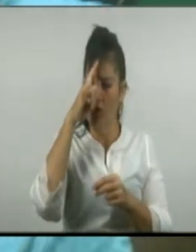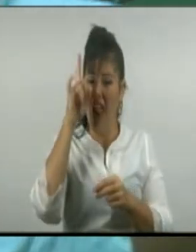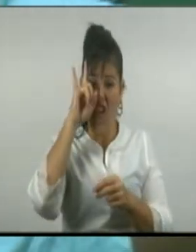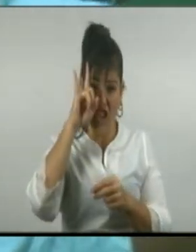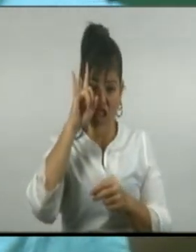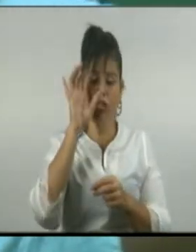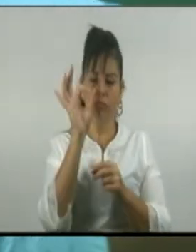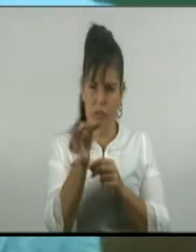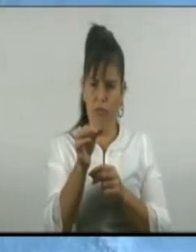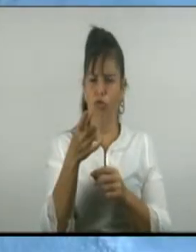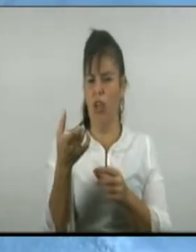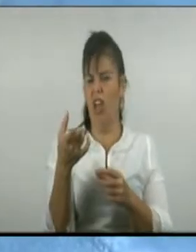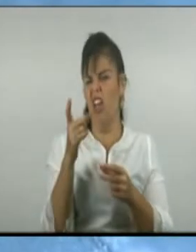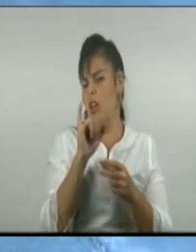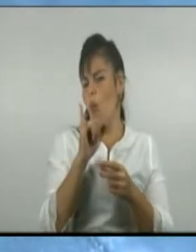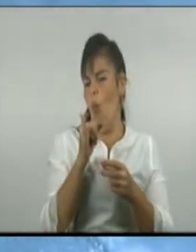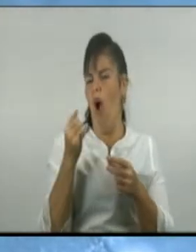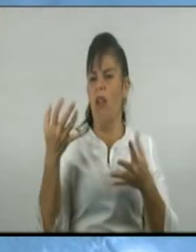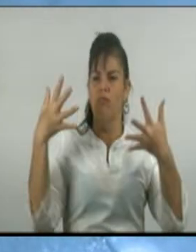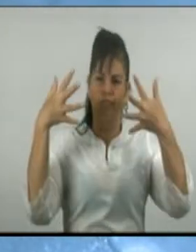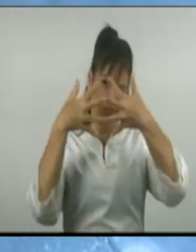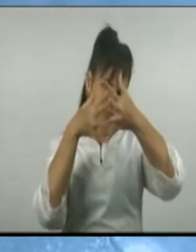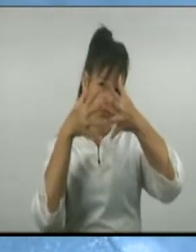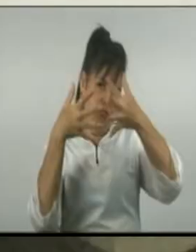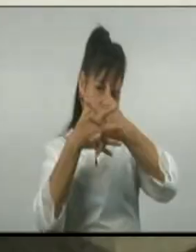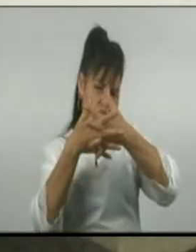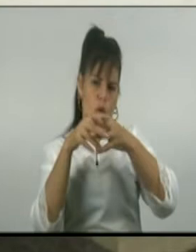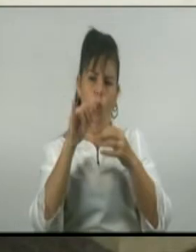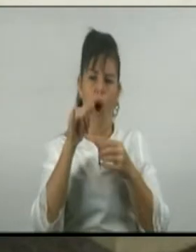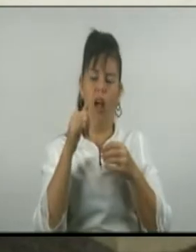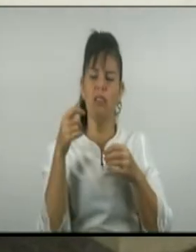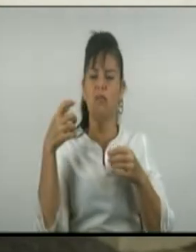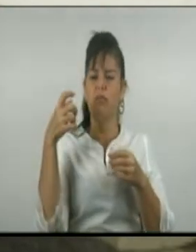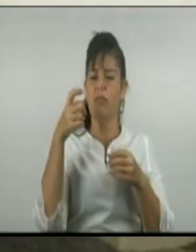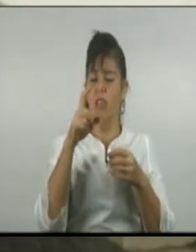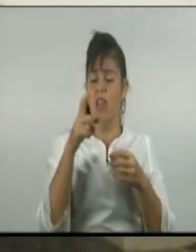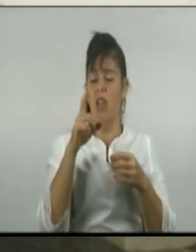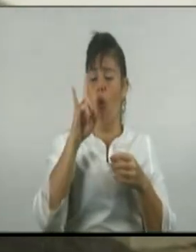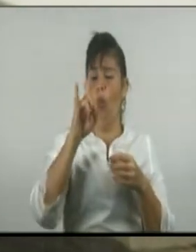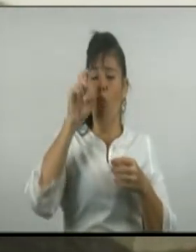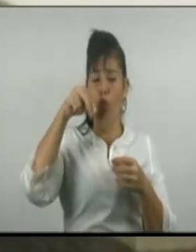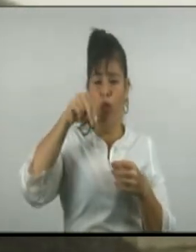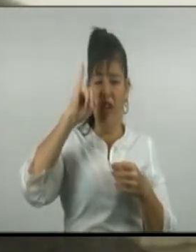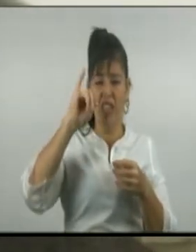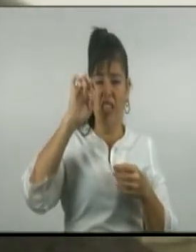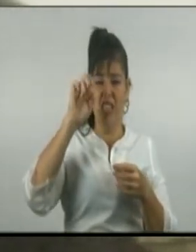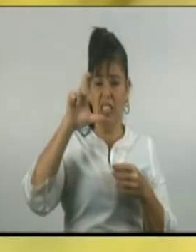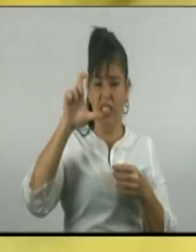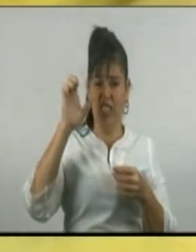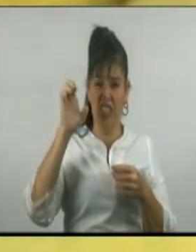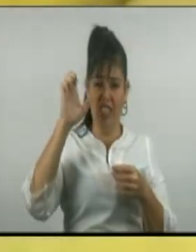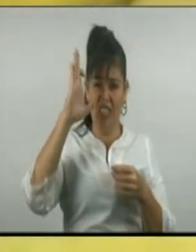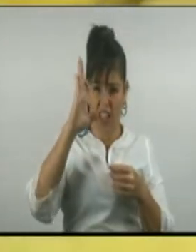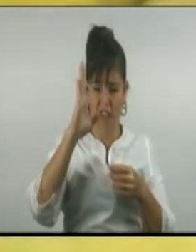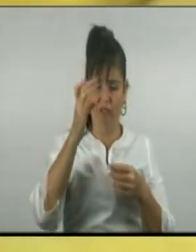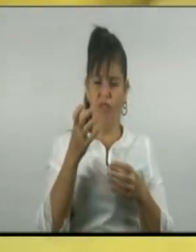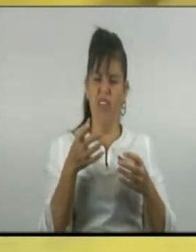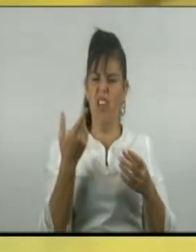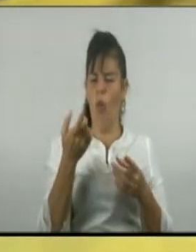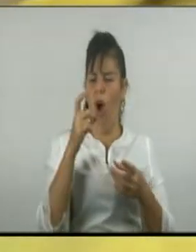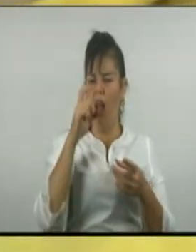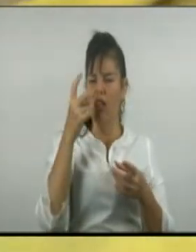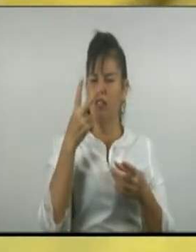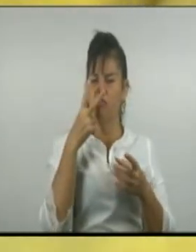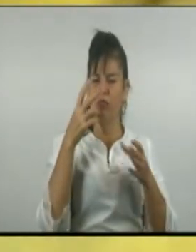colaboración entre el fondo de las naciones unidas para la infancia unicef la agencia brasileña de cooperación y el